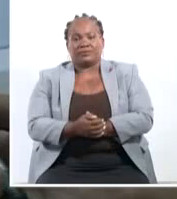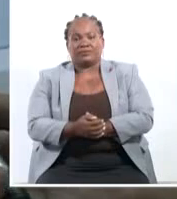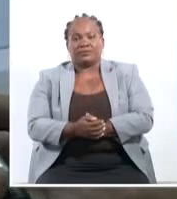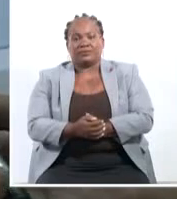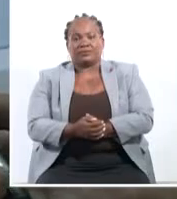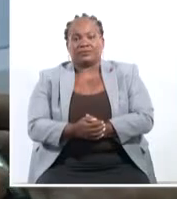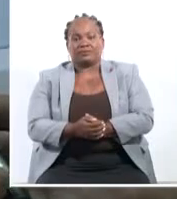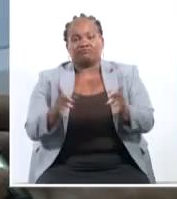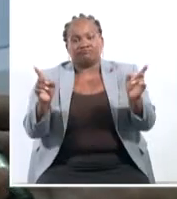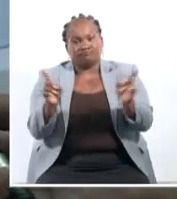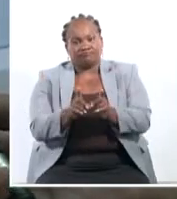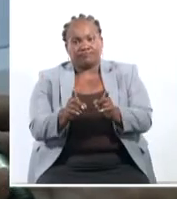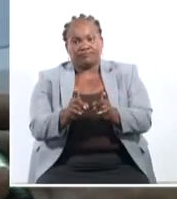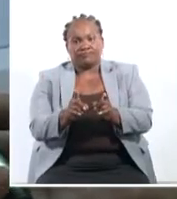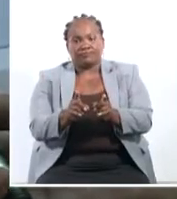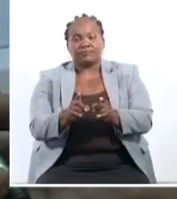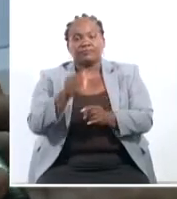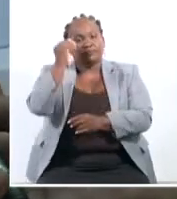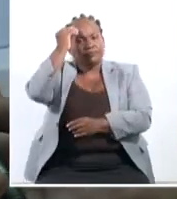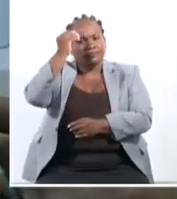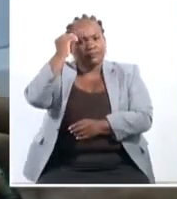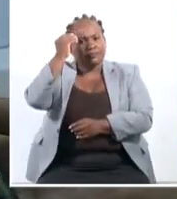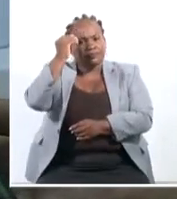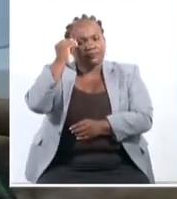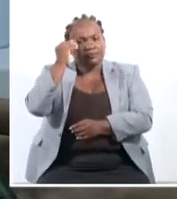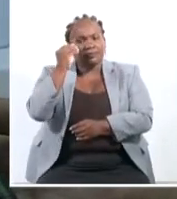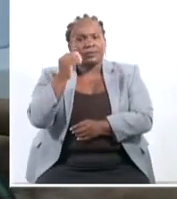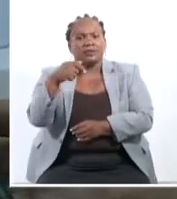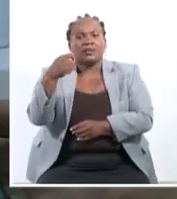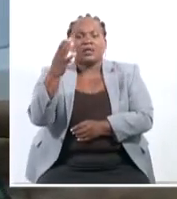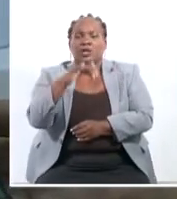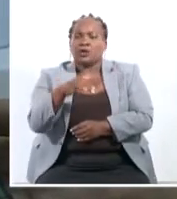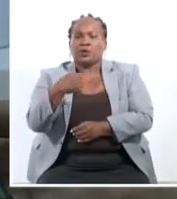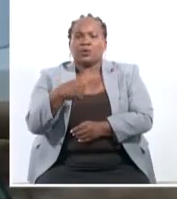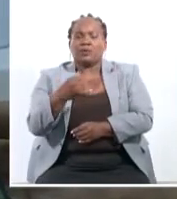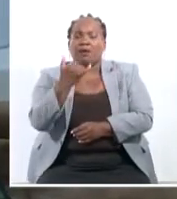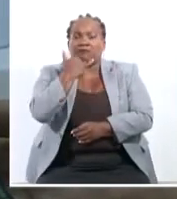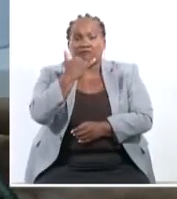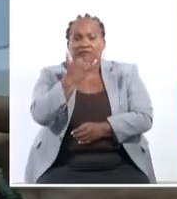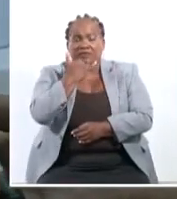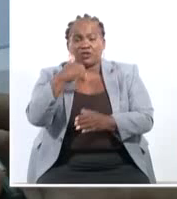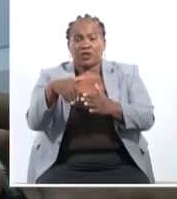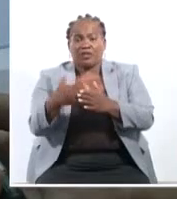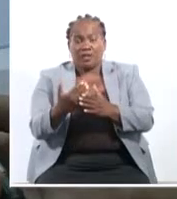unidad. En resumen, estamos estimando que no debe haber afectaciones durante todo el día, y en